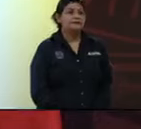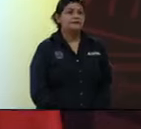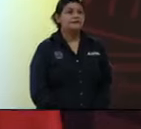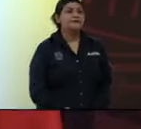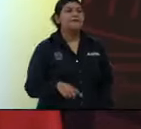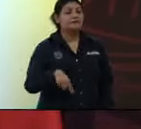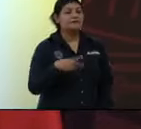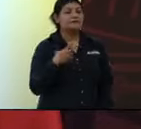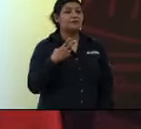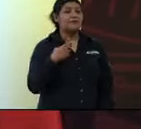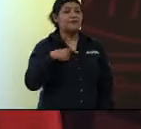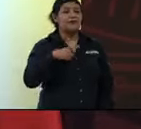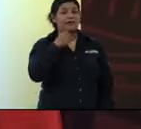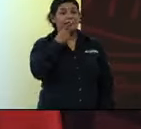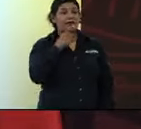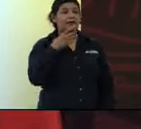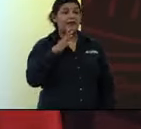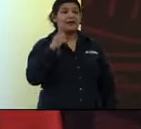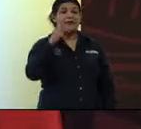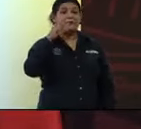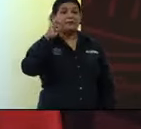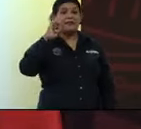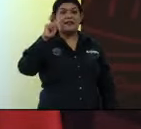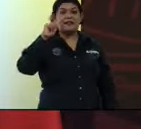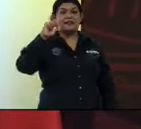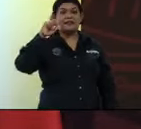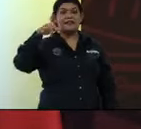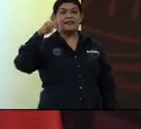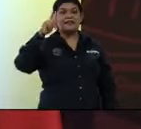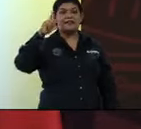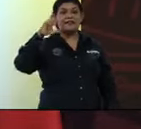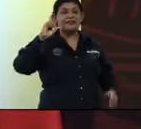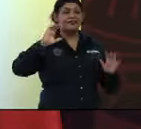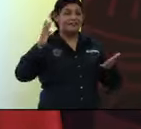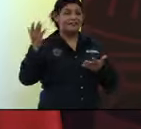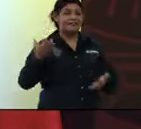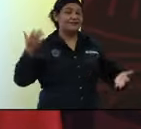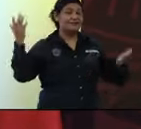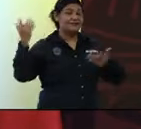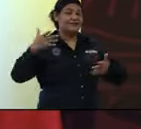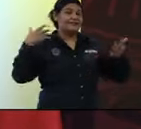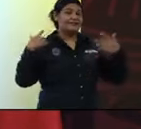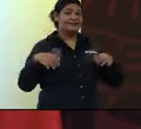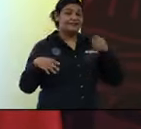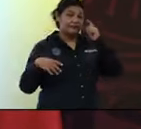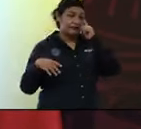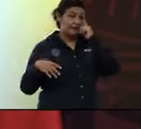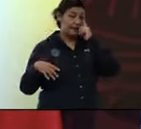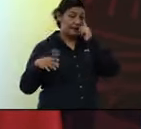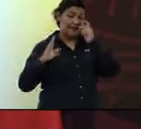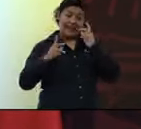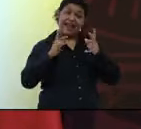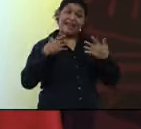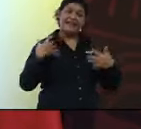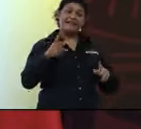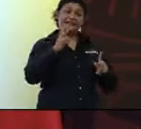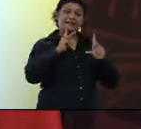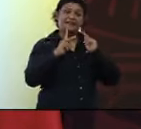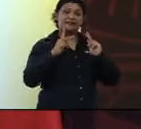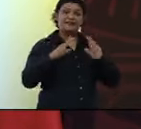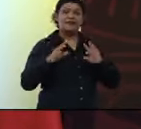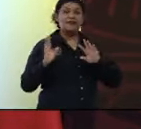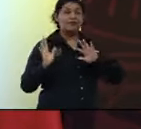También me informan que los muchachos del Pentatlón ya llegaron, asuma. Oigan, ya me platicaron que viajaron